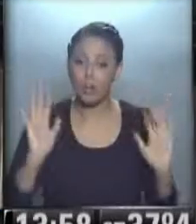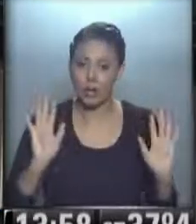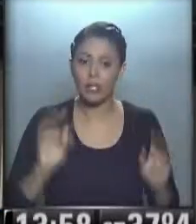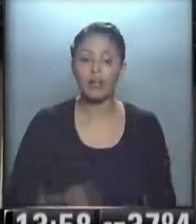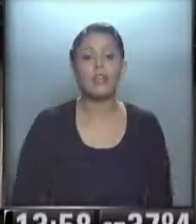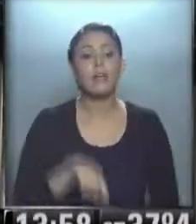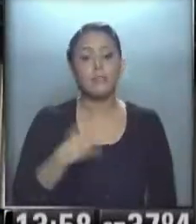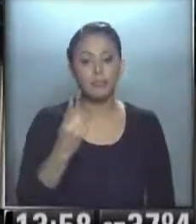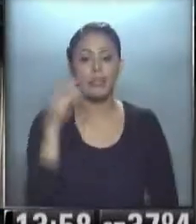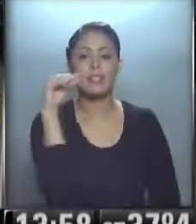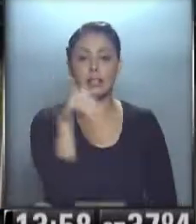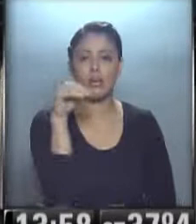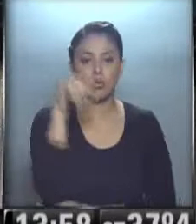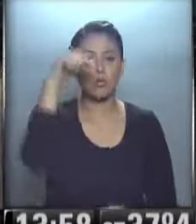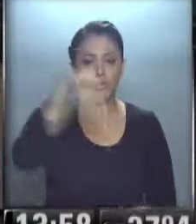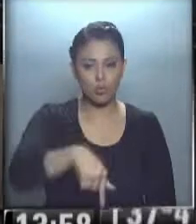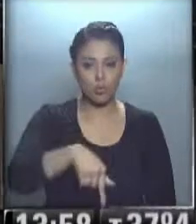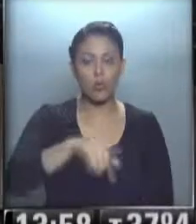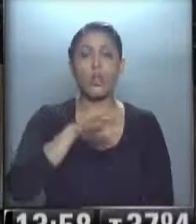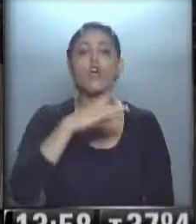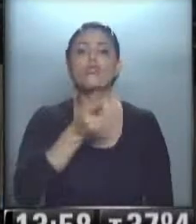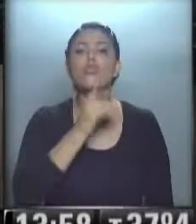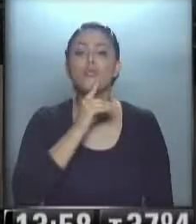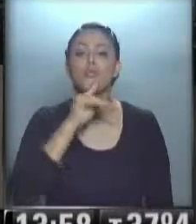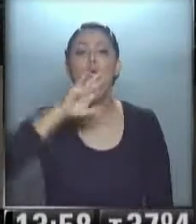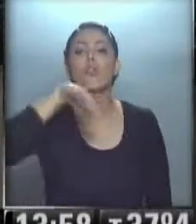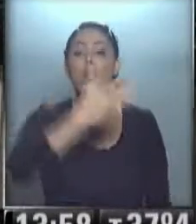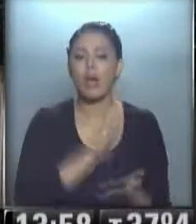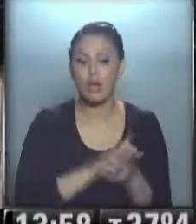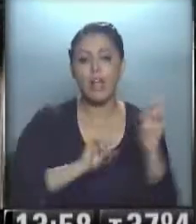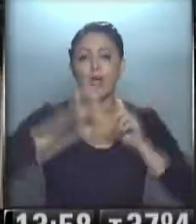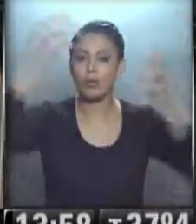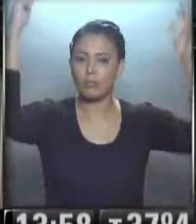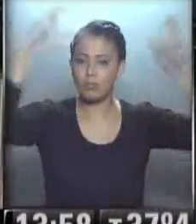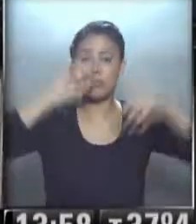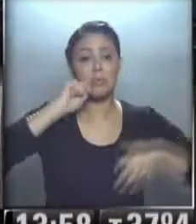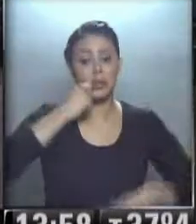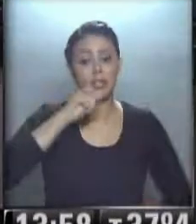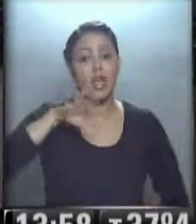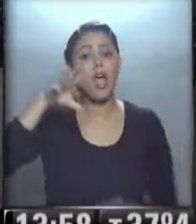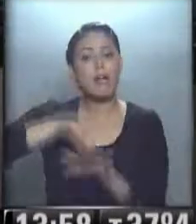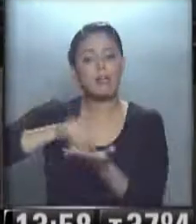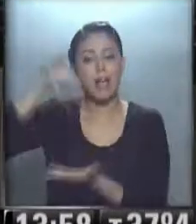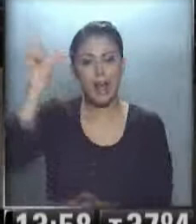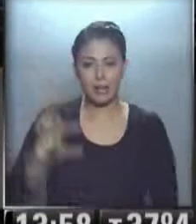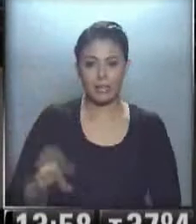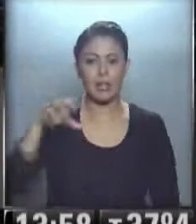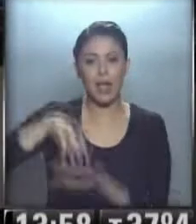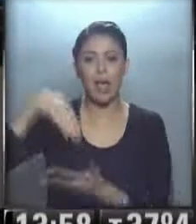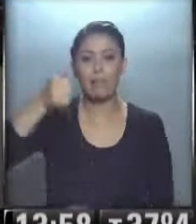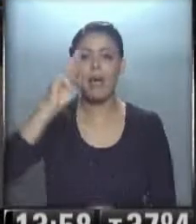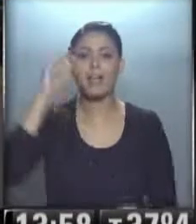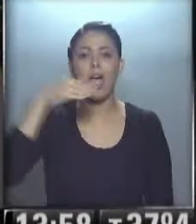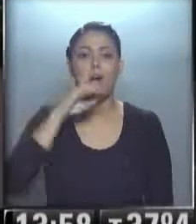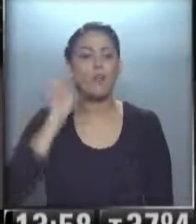hoy. Sur de Santa Cruz, oeste de Chubut, alguna lluviecita, temperaturas agradables. Marambio, alguna nevadita y nos vamos a la